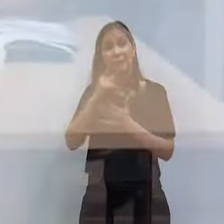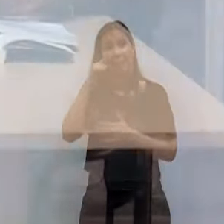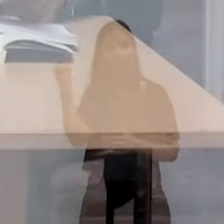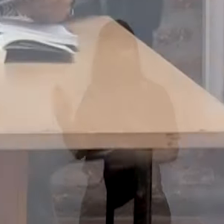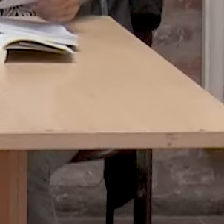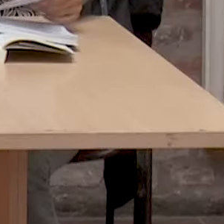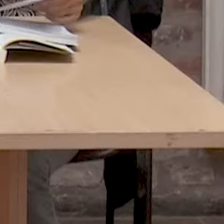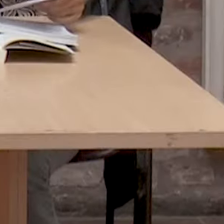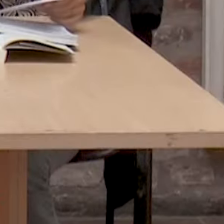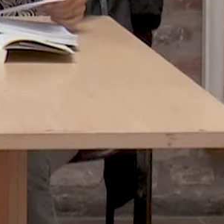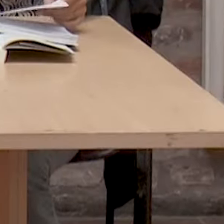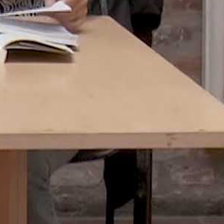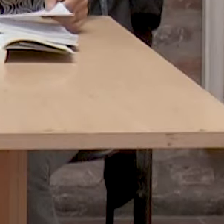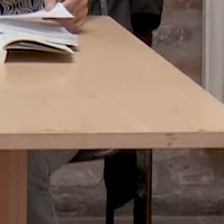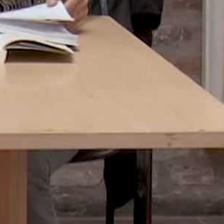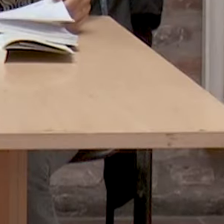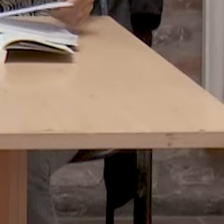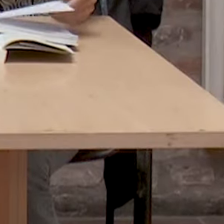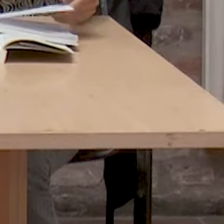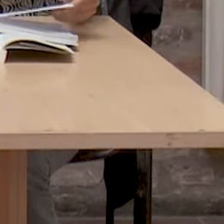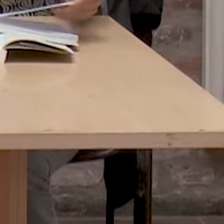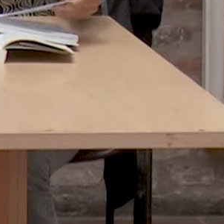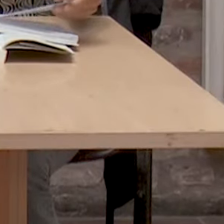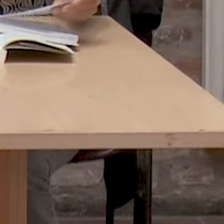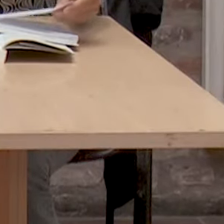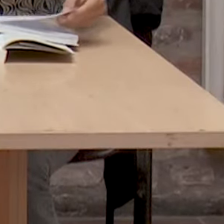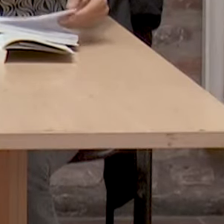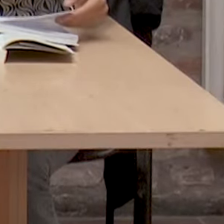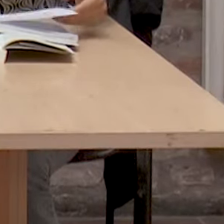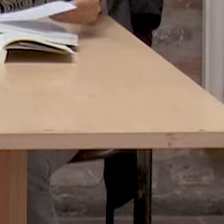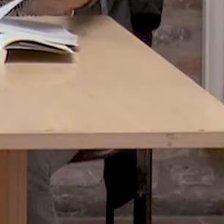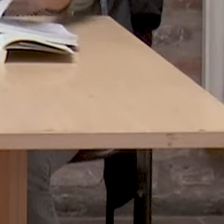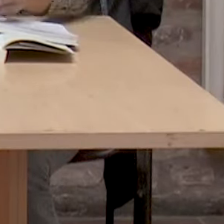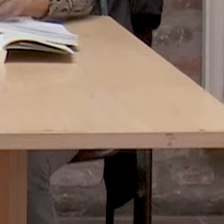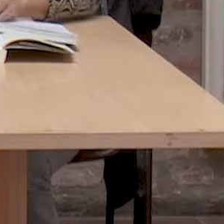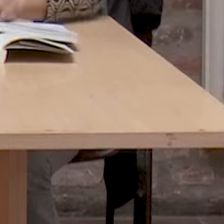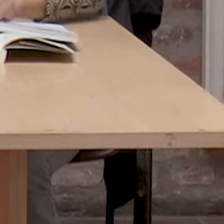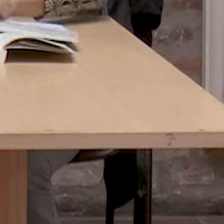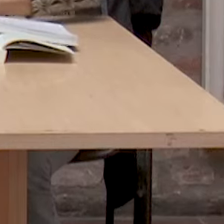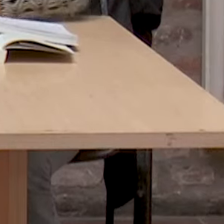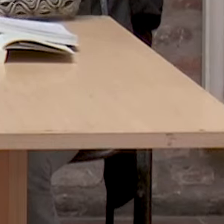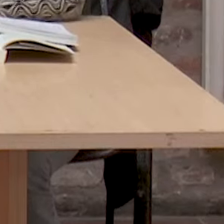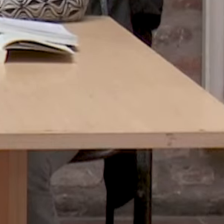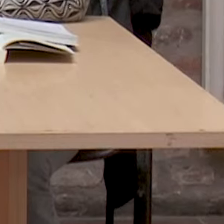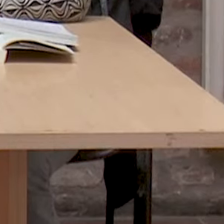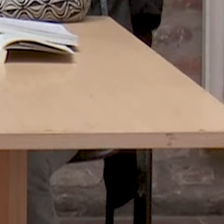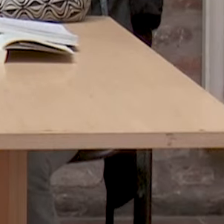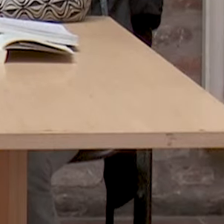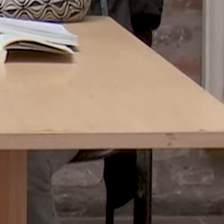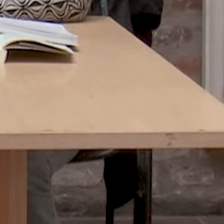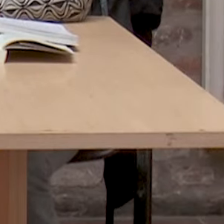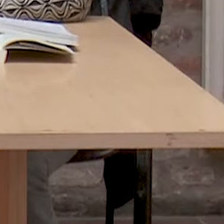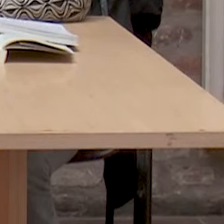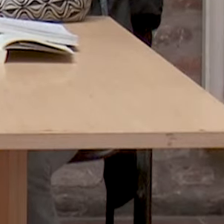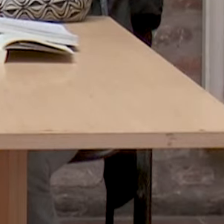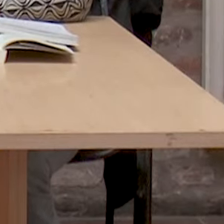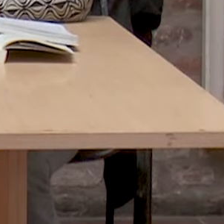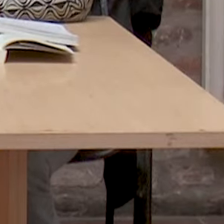masa no y y para eso hay que discutirlo y Hay que crear gente convencida de